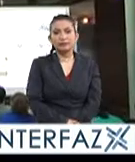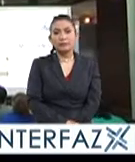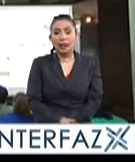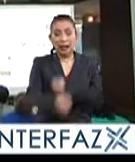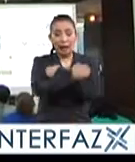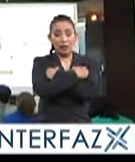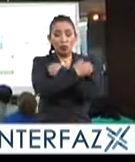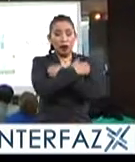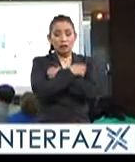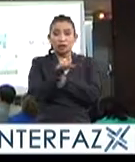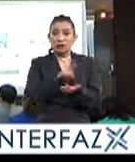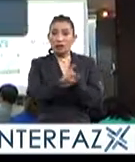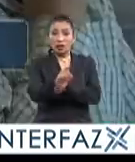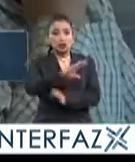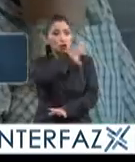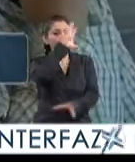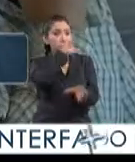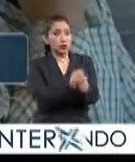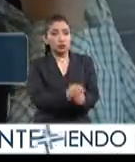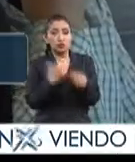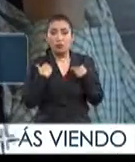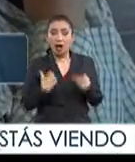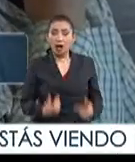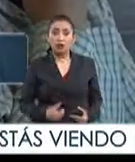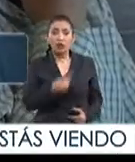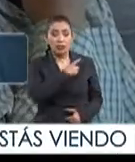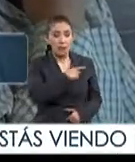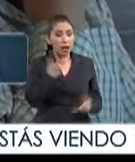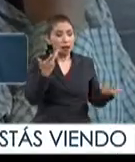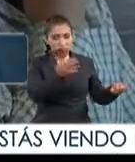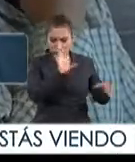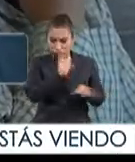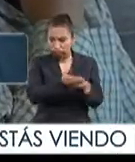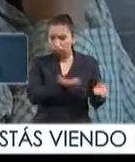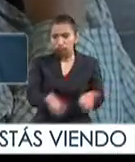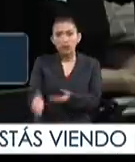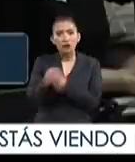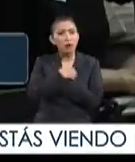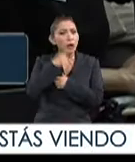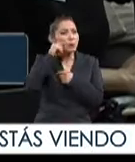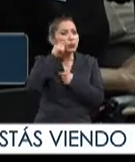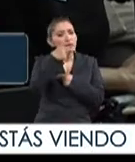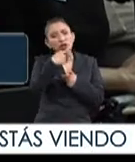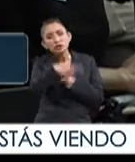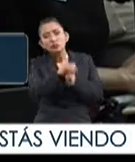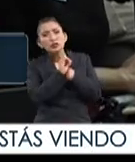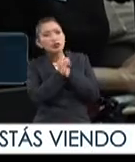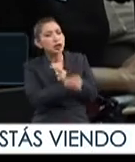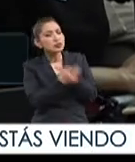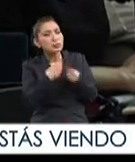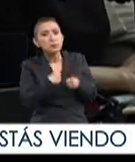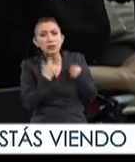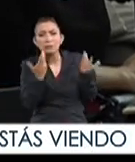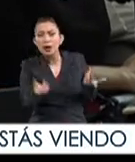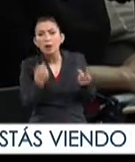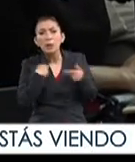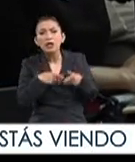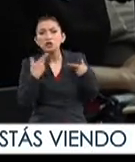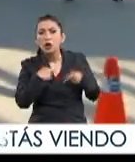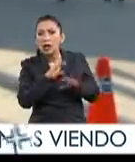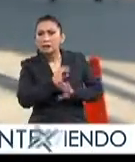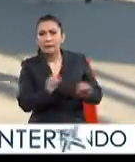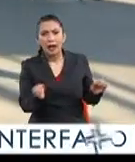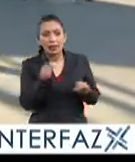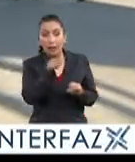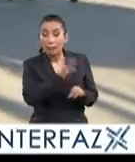La educación es un derecho universal. Se tiene que garantizar su acceso a ella sin importar la situación en la que se encuentren las